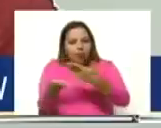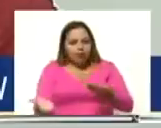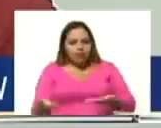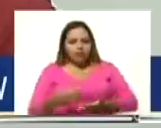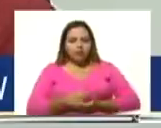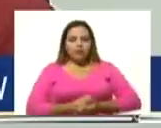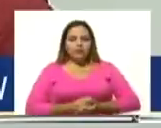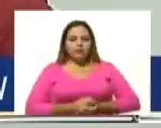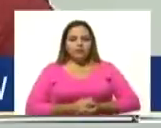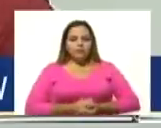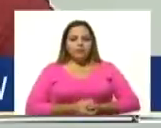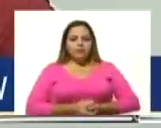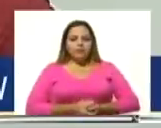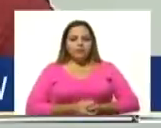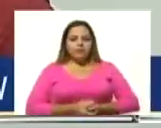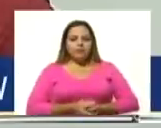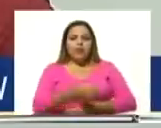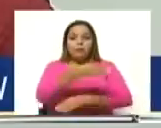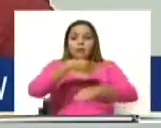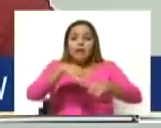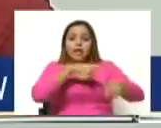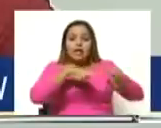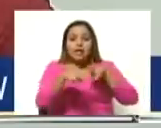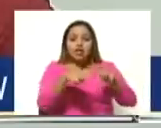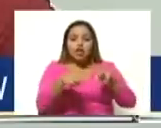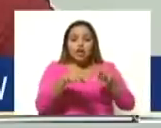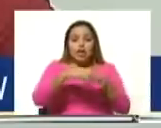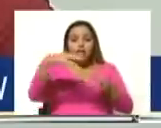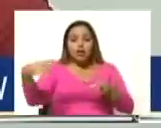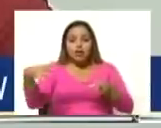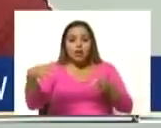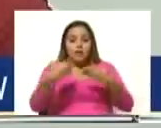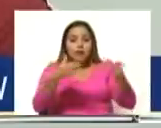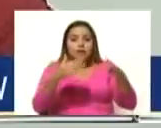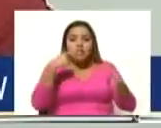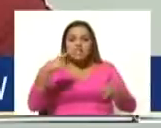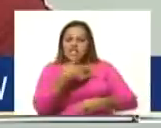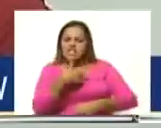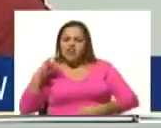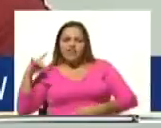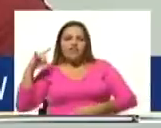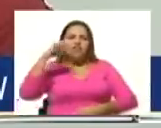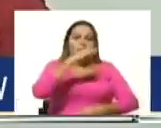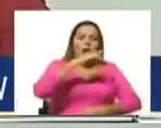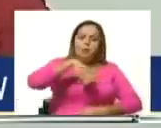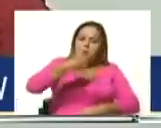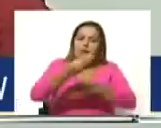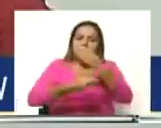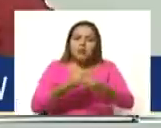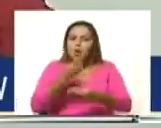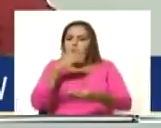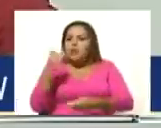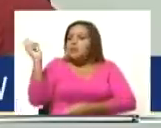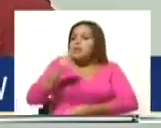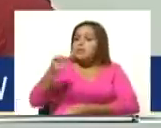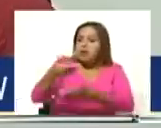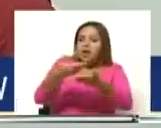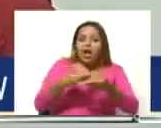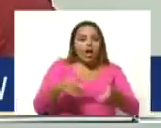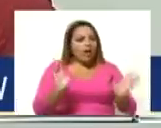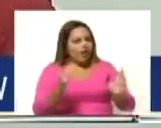Y de la ministra de Relaciones Exteriores de Panamá dice, todo el que quiera volar por avión puede hacerlo, no le vamos a exigir ningún trámite, que